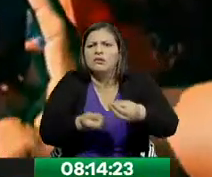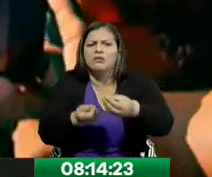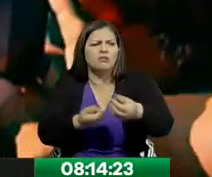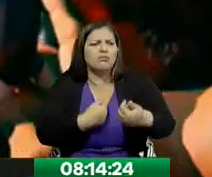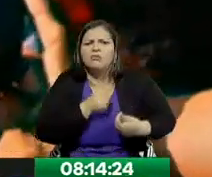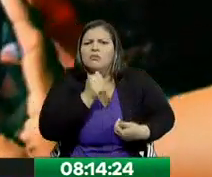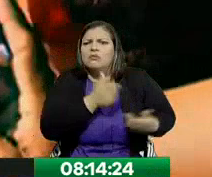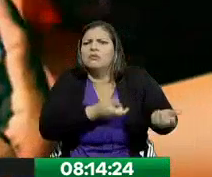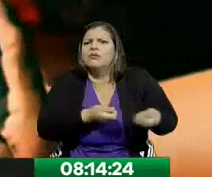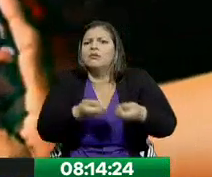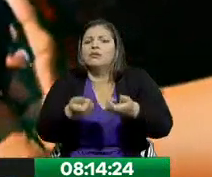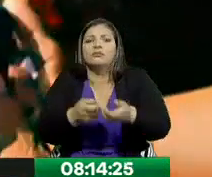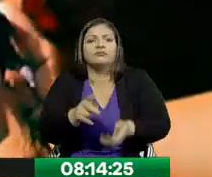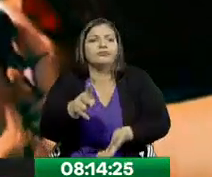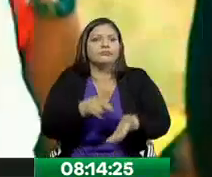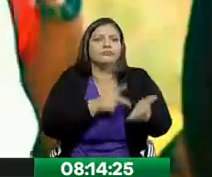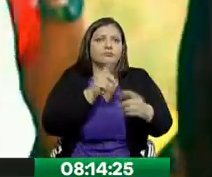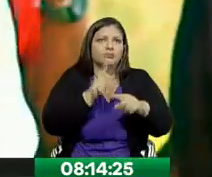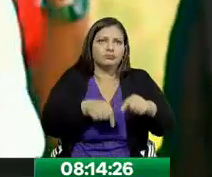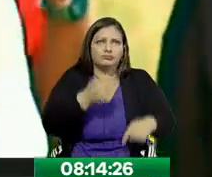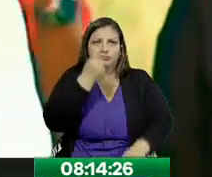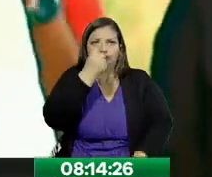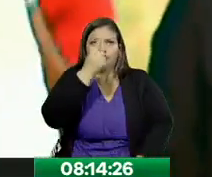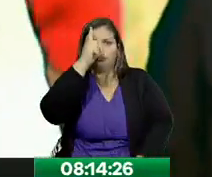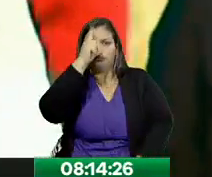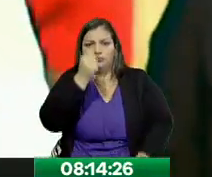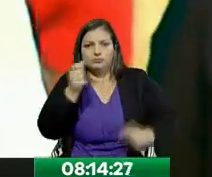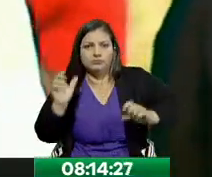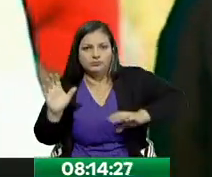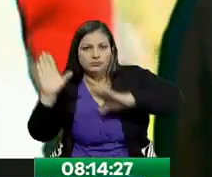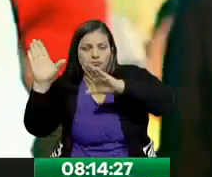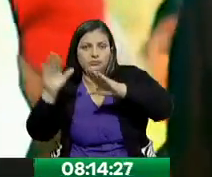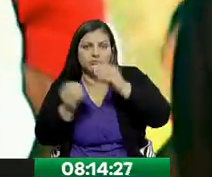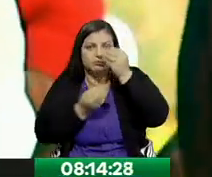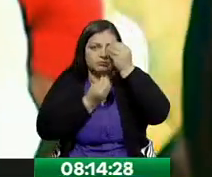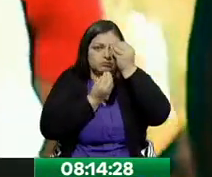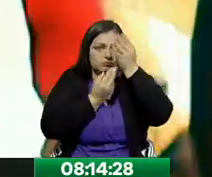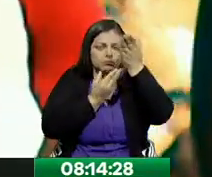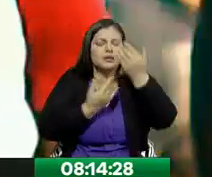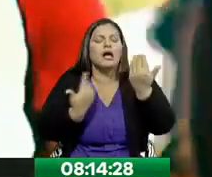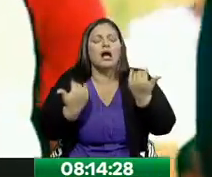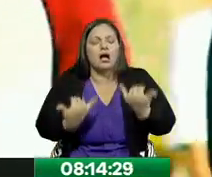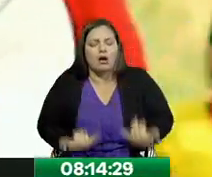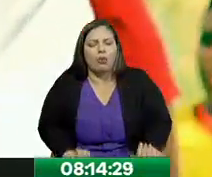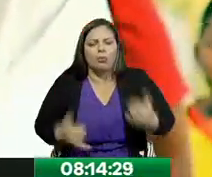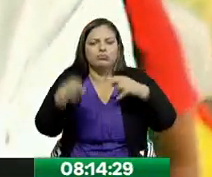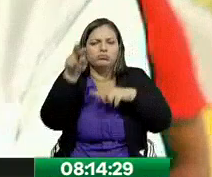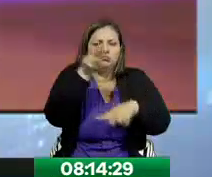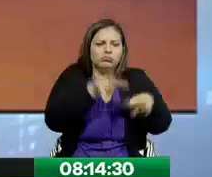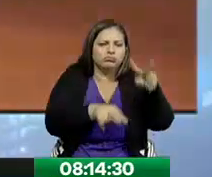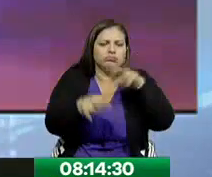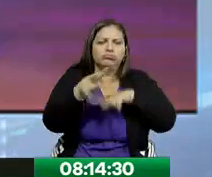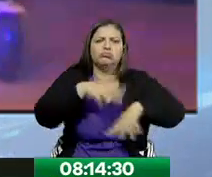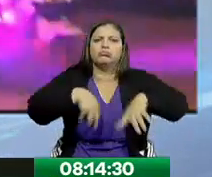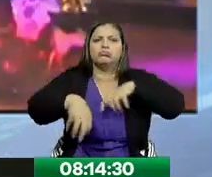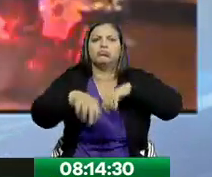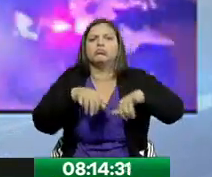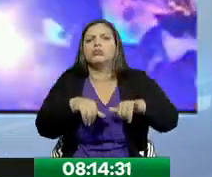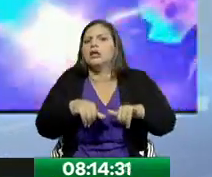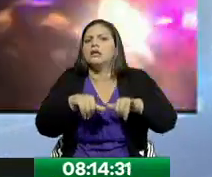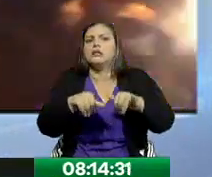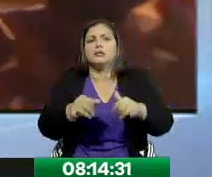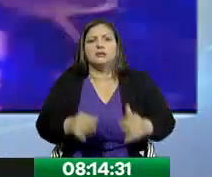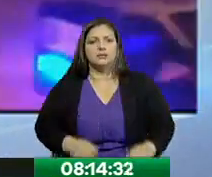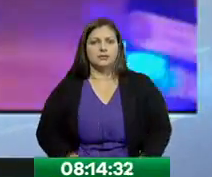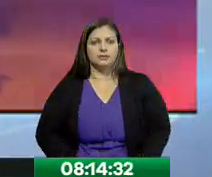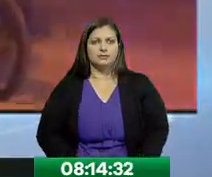presidente del club, José Francisco Ceballos, informó que están haciendo un seguimiento para agilizar.